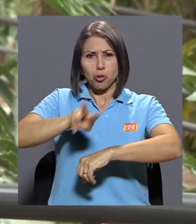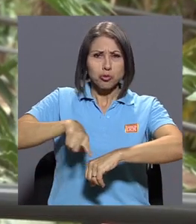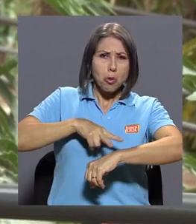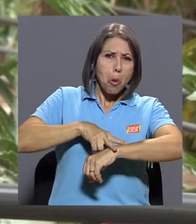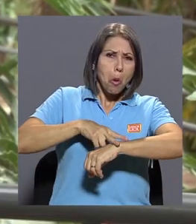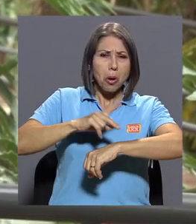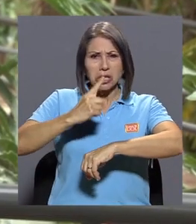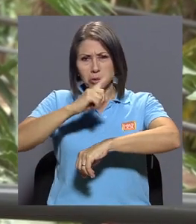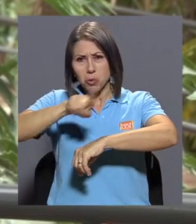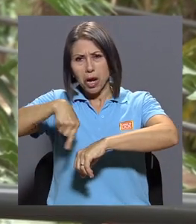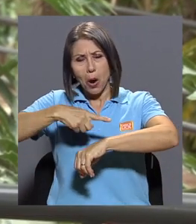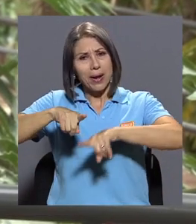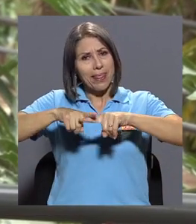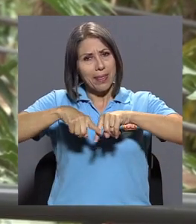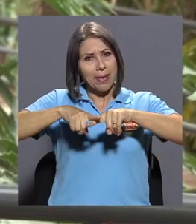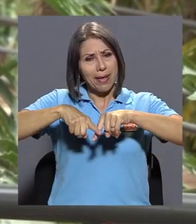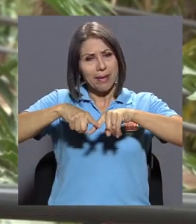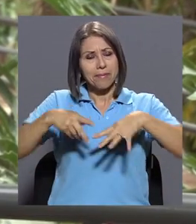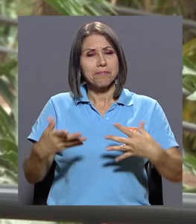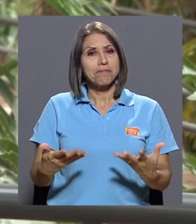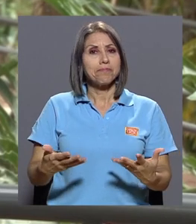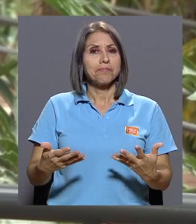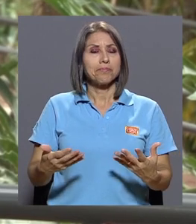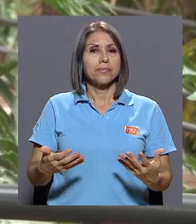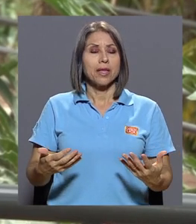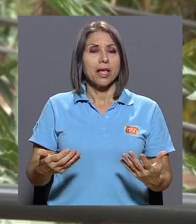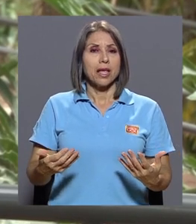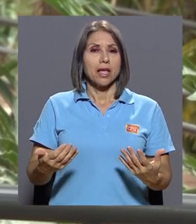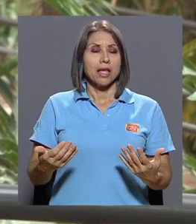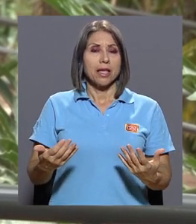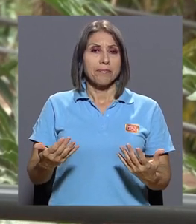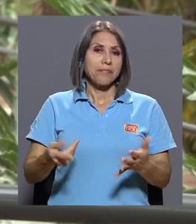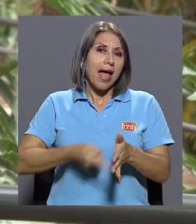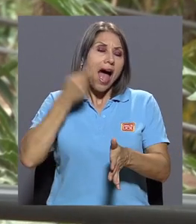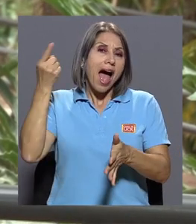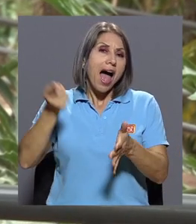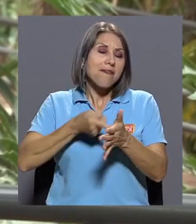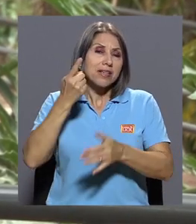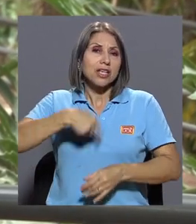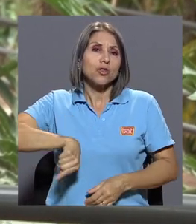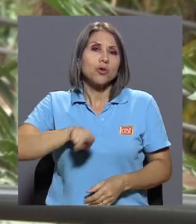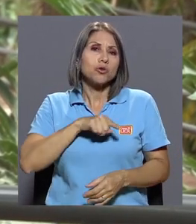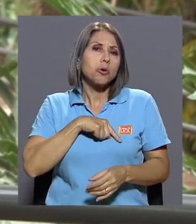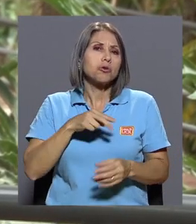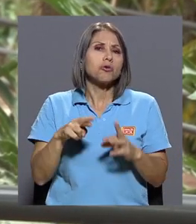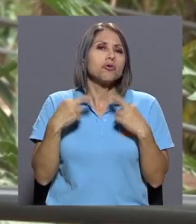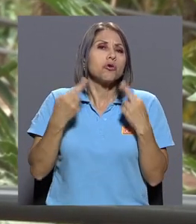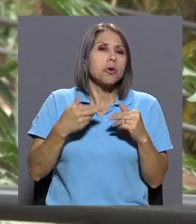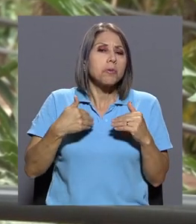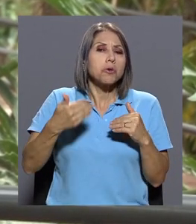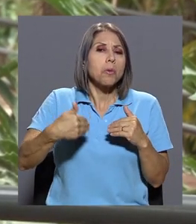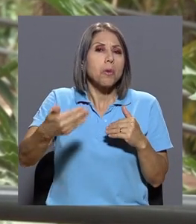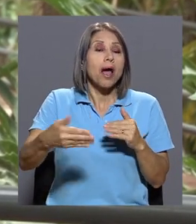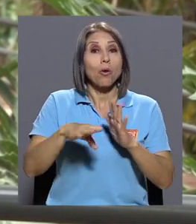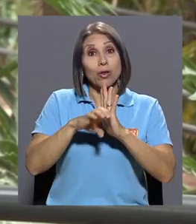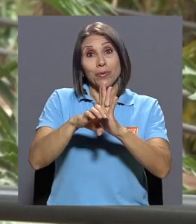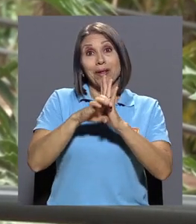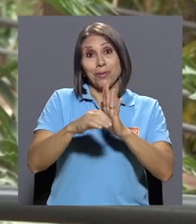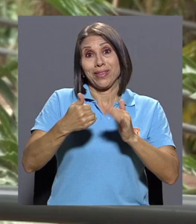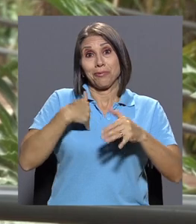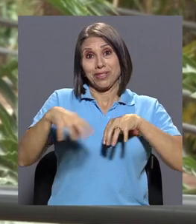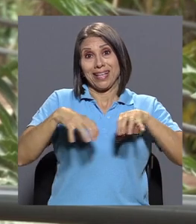veces 1 hora por el tiempo, y a veces nos reunimos otros días cuando tenemos un concierto